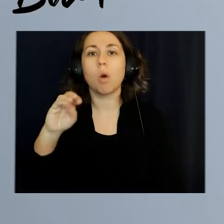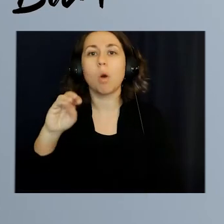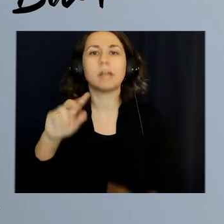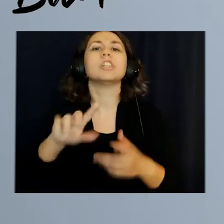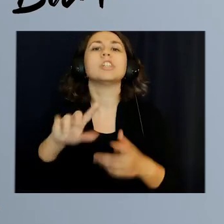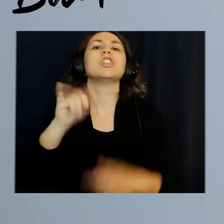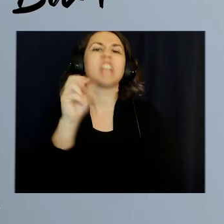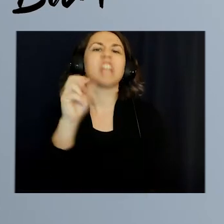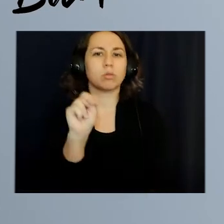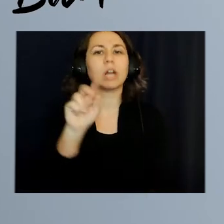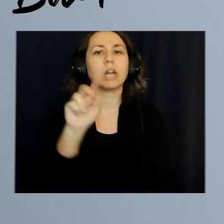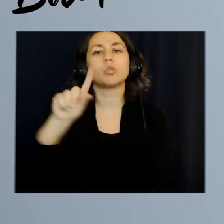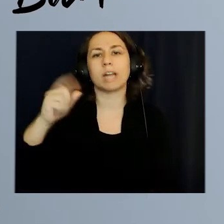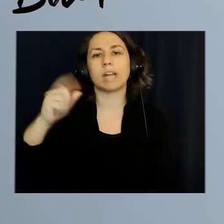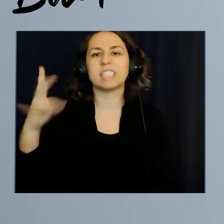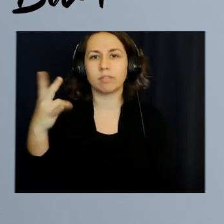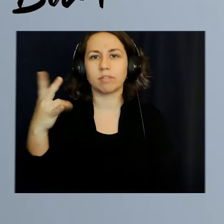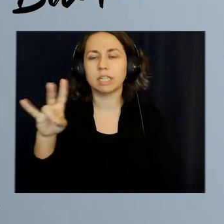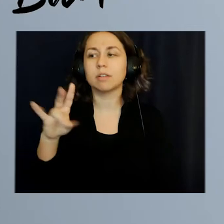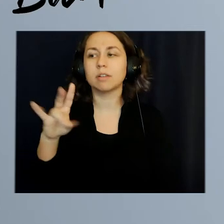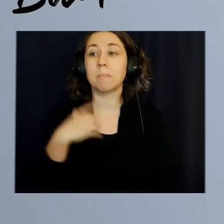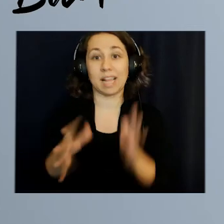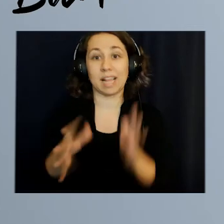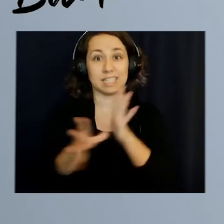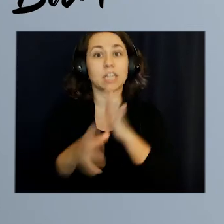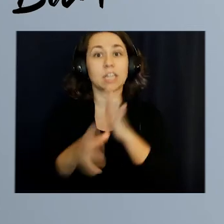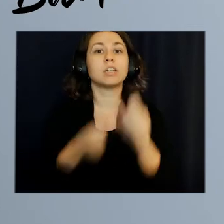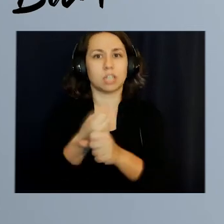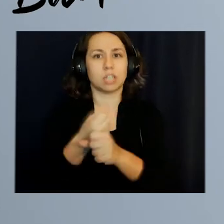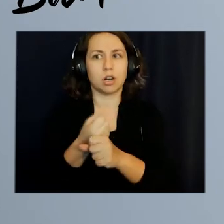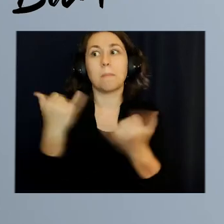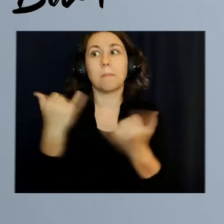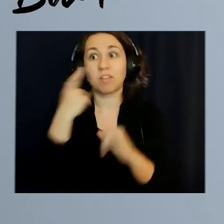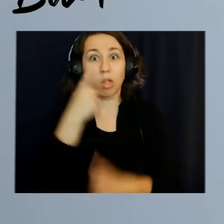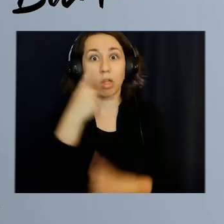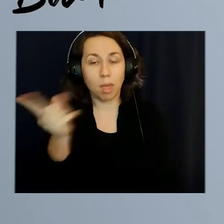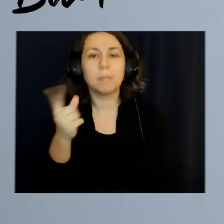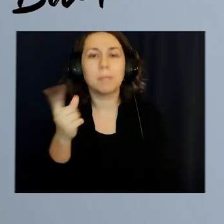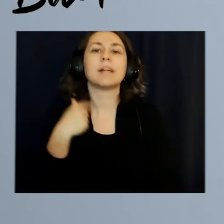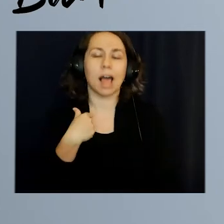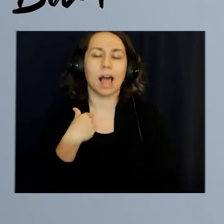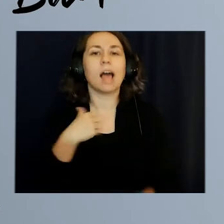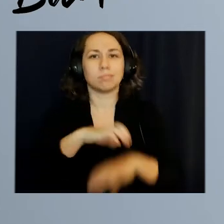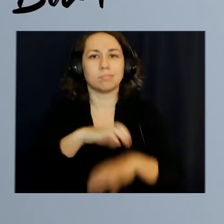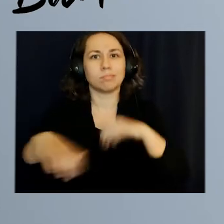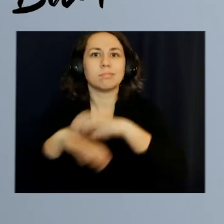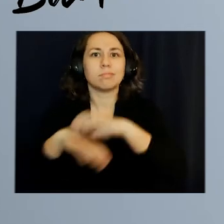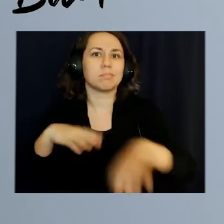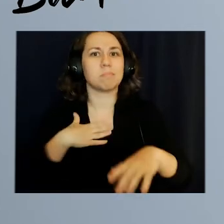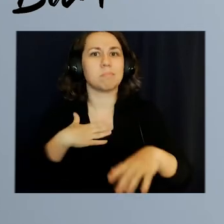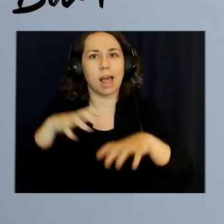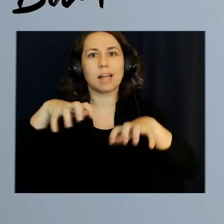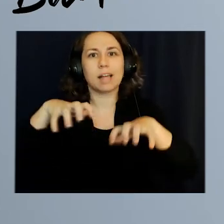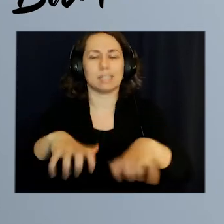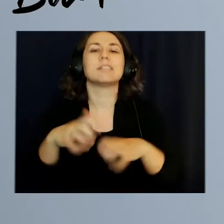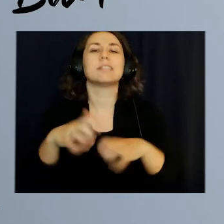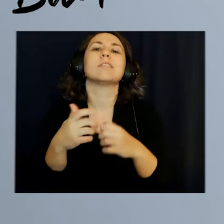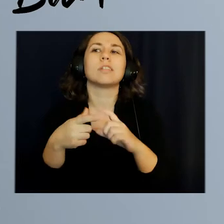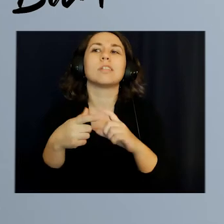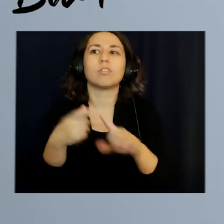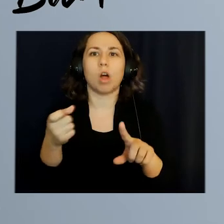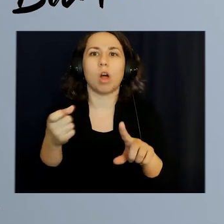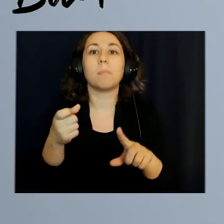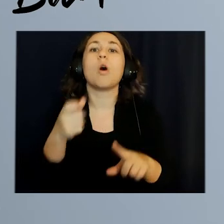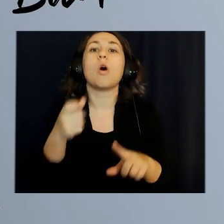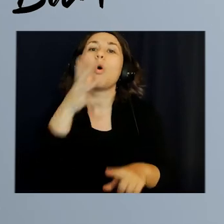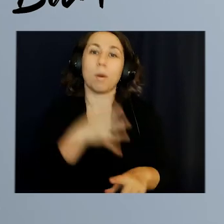tan intensamente lo que ustedes han logrado, lo que ustedes han pasado, tantas noches sin dormir, tantas cosas que no sabías lo que iba a pasar